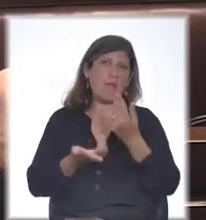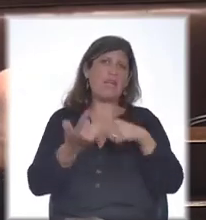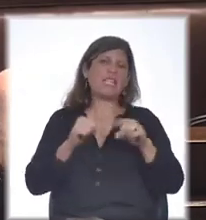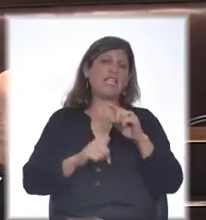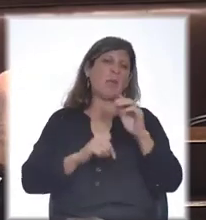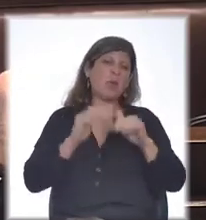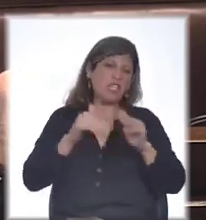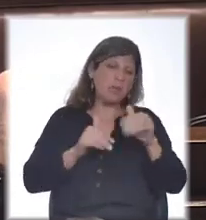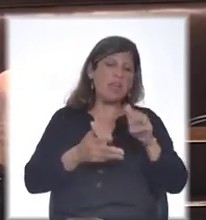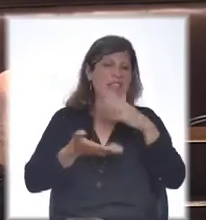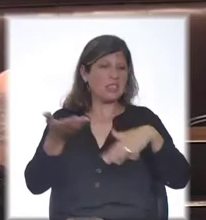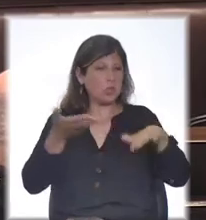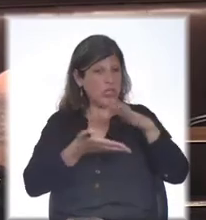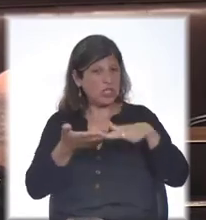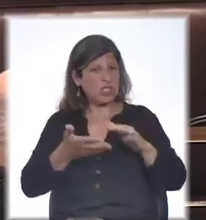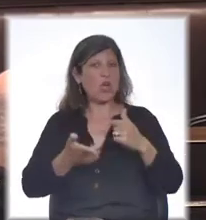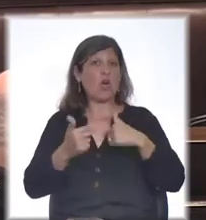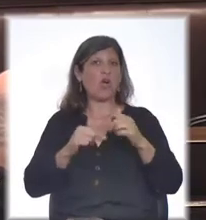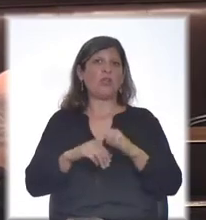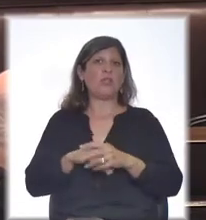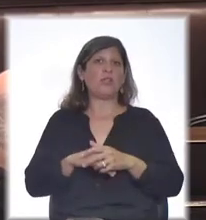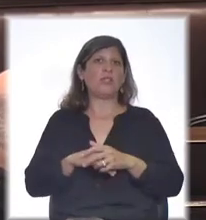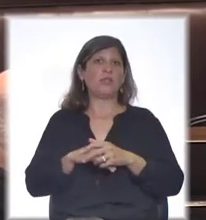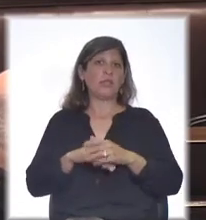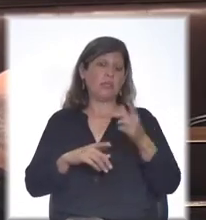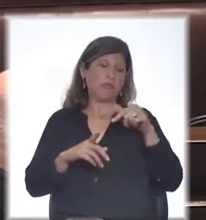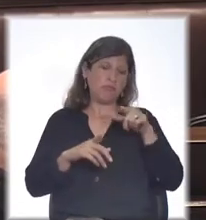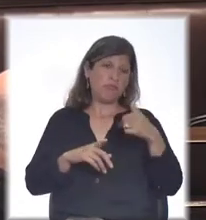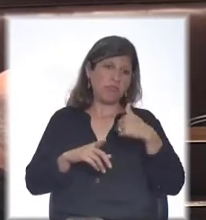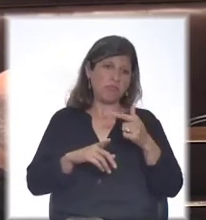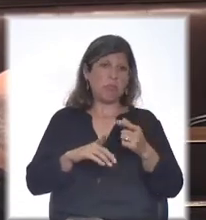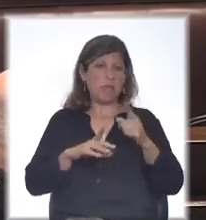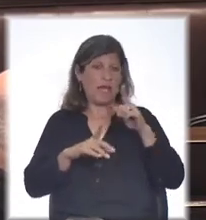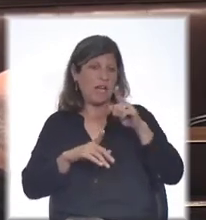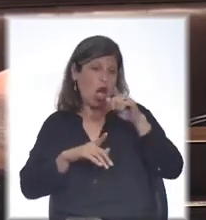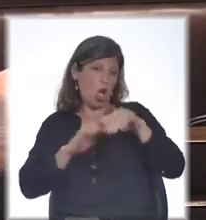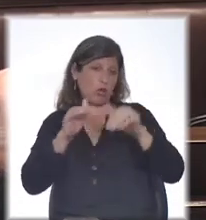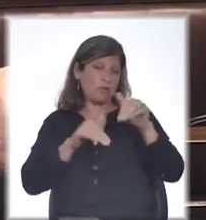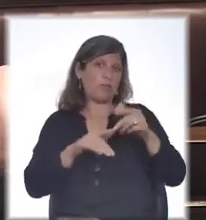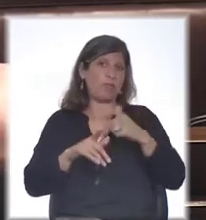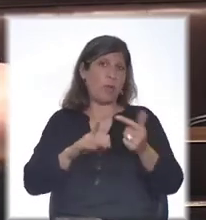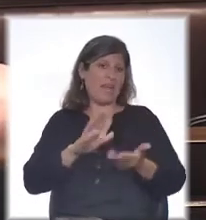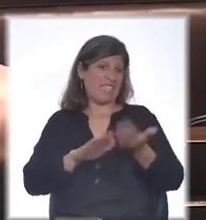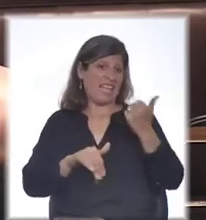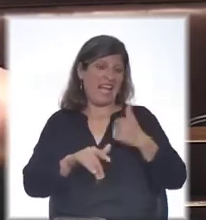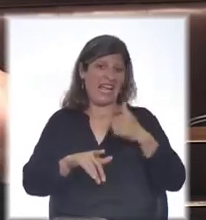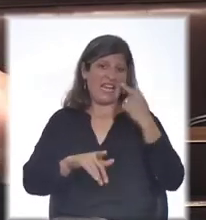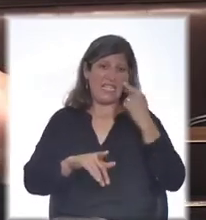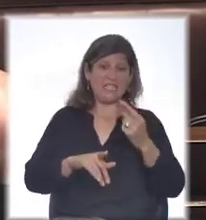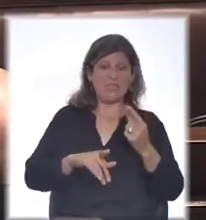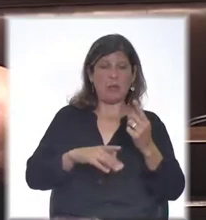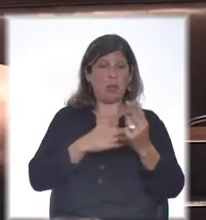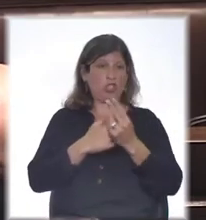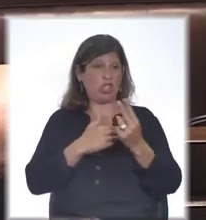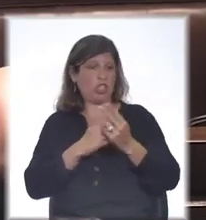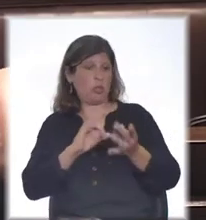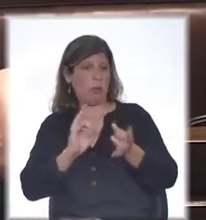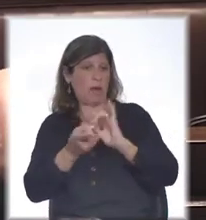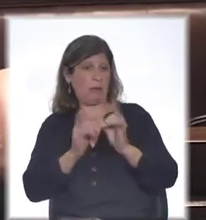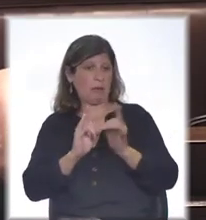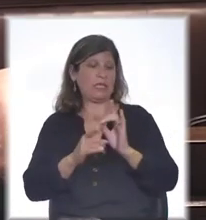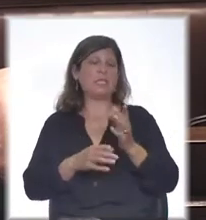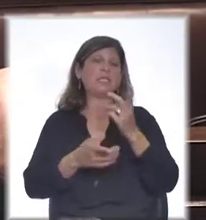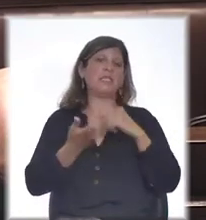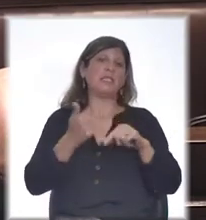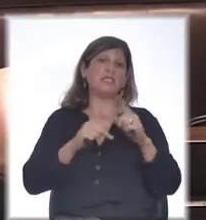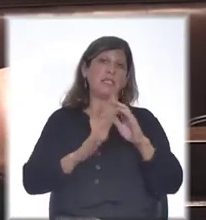actos, desinvertir de los gobernantes electos por el pueblo y hasta quitarles sus inmunidades. Por otra parte, el partido